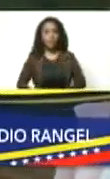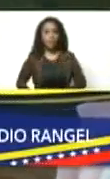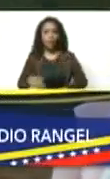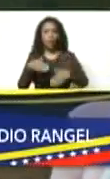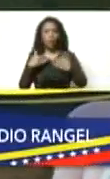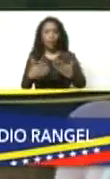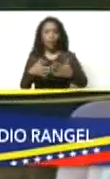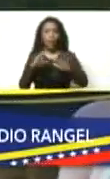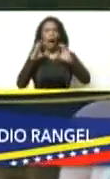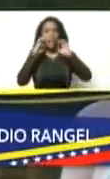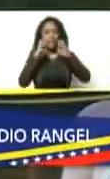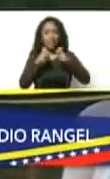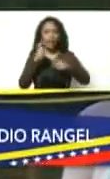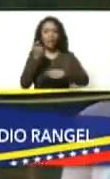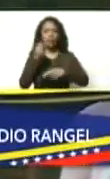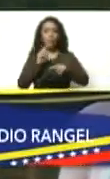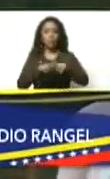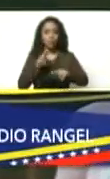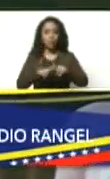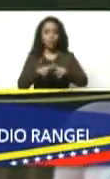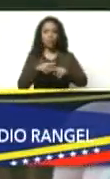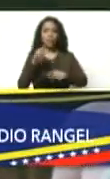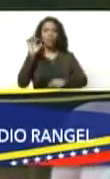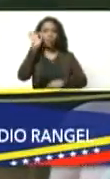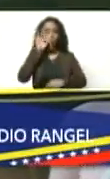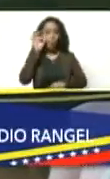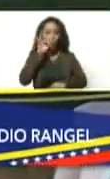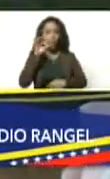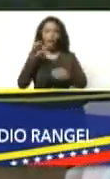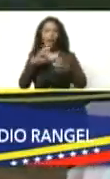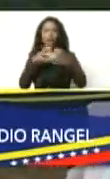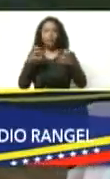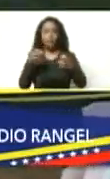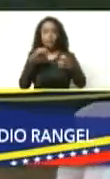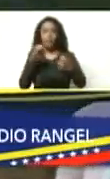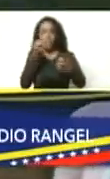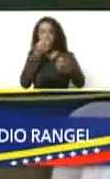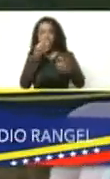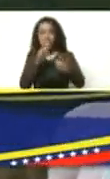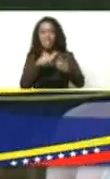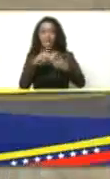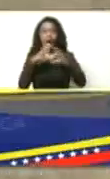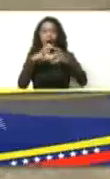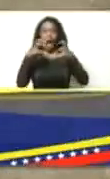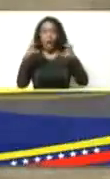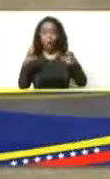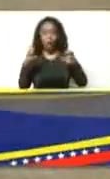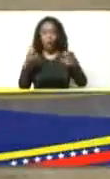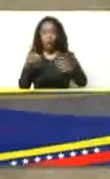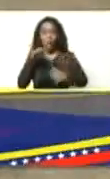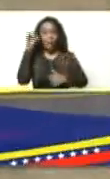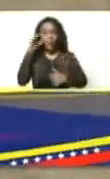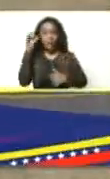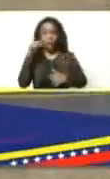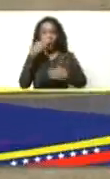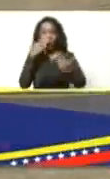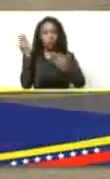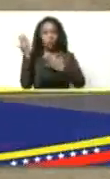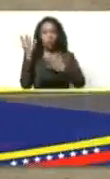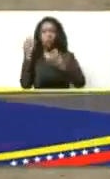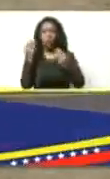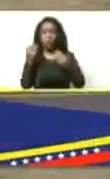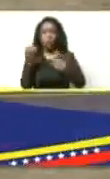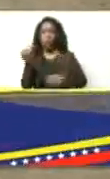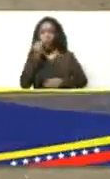es maíz, caraota, tomate, pepino, auyama, una cantidad de rubro, mi señor presidente. Y